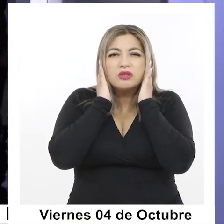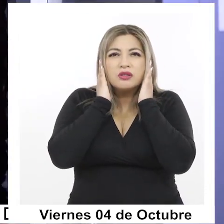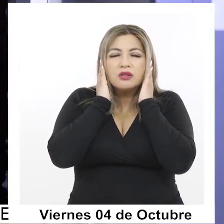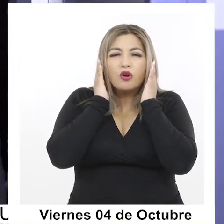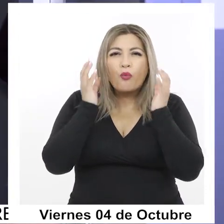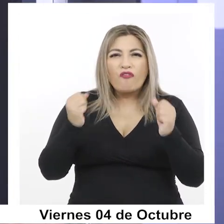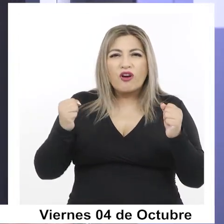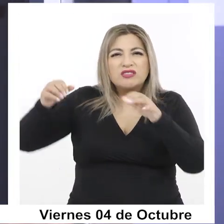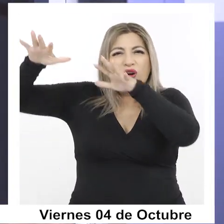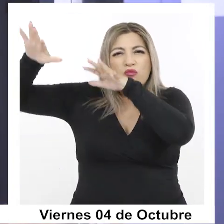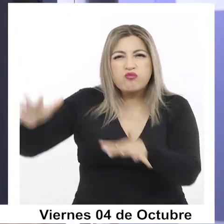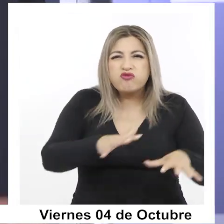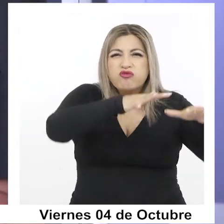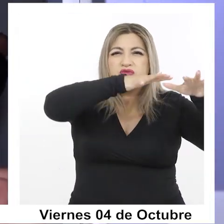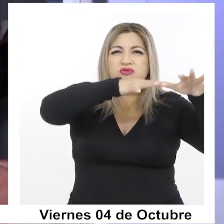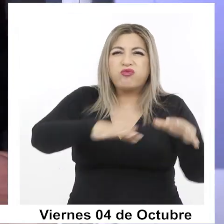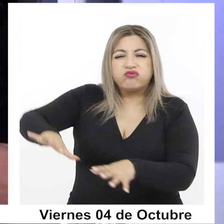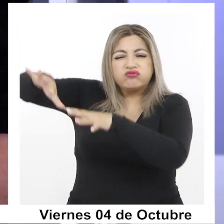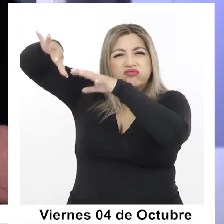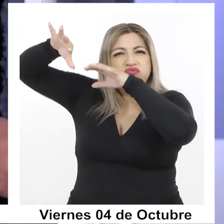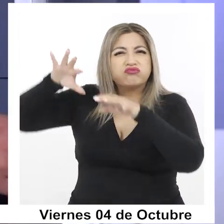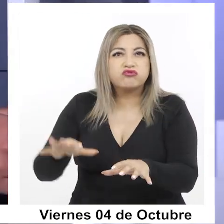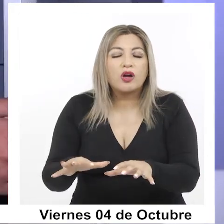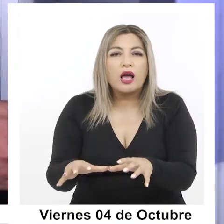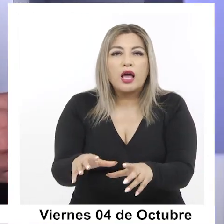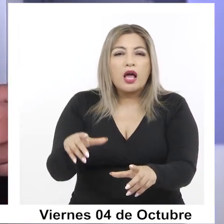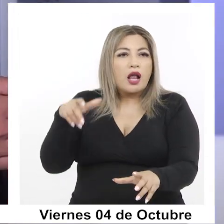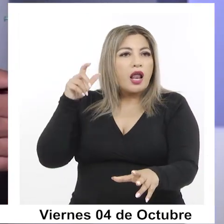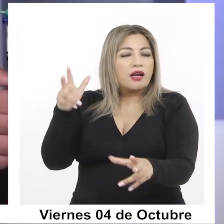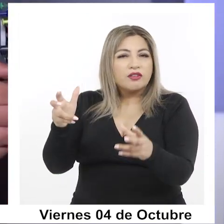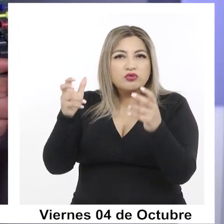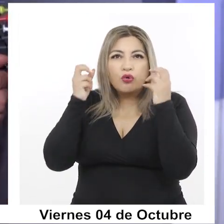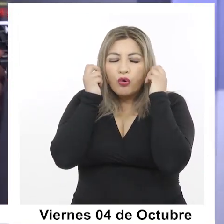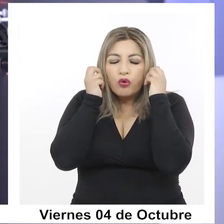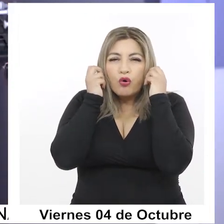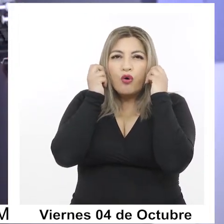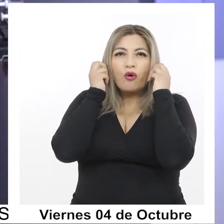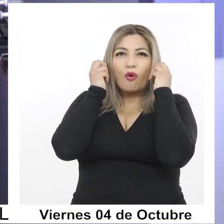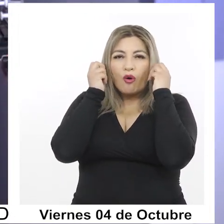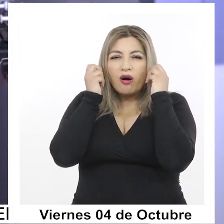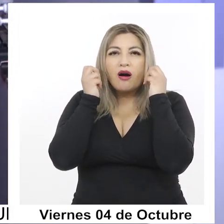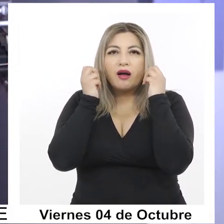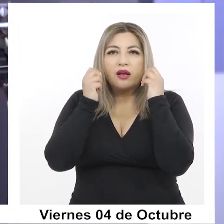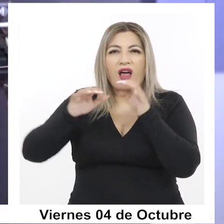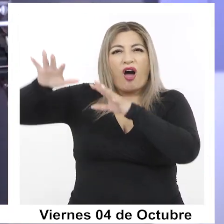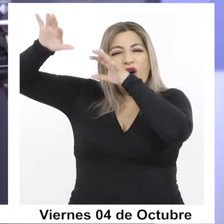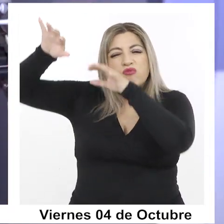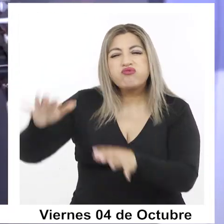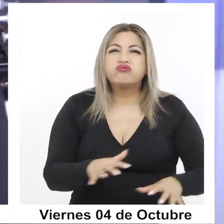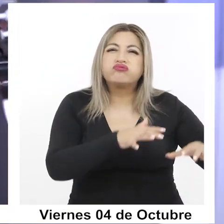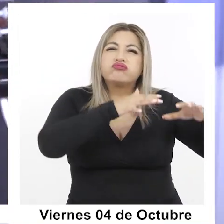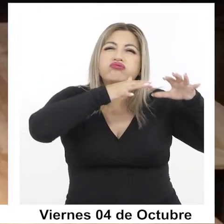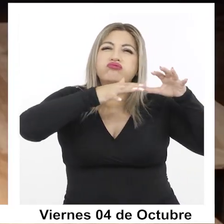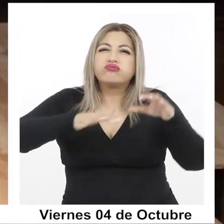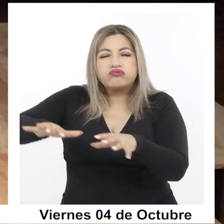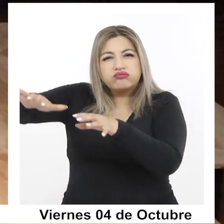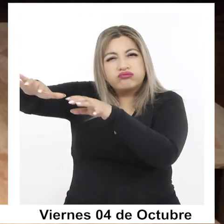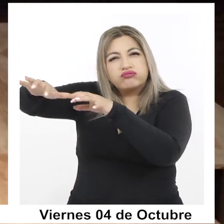la fuerza del mar y toda la grabación como que se la come las olas y el mar.